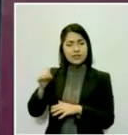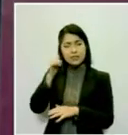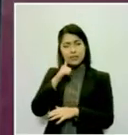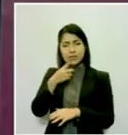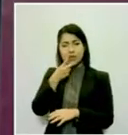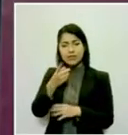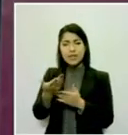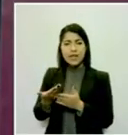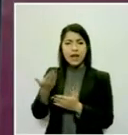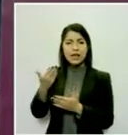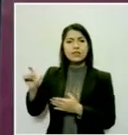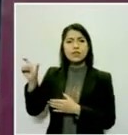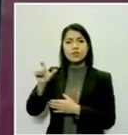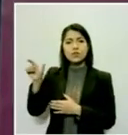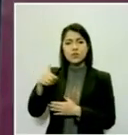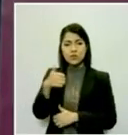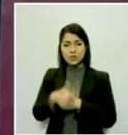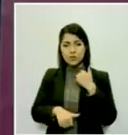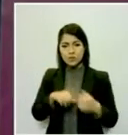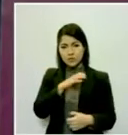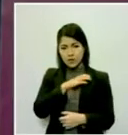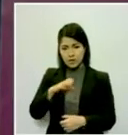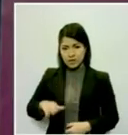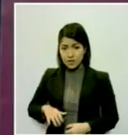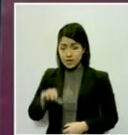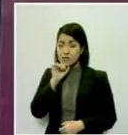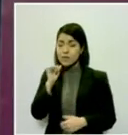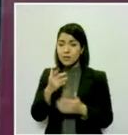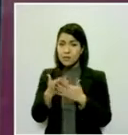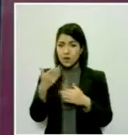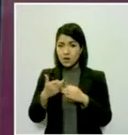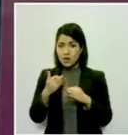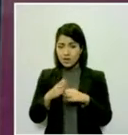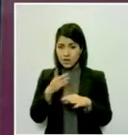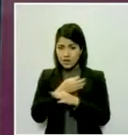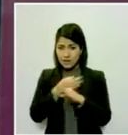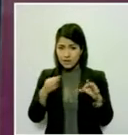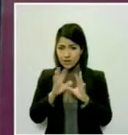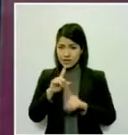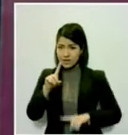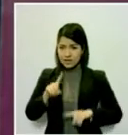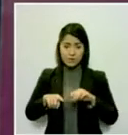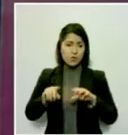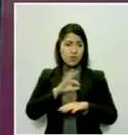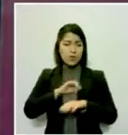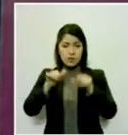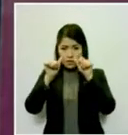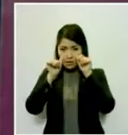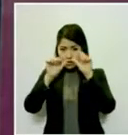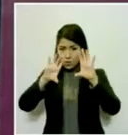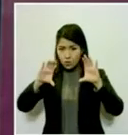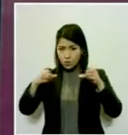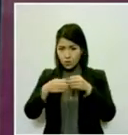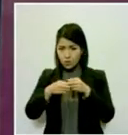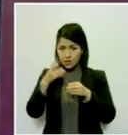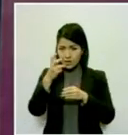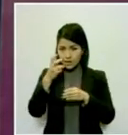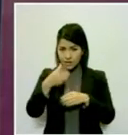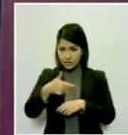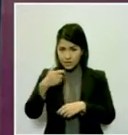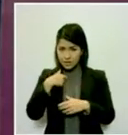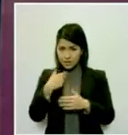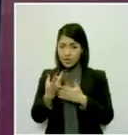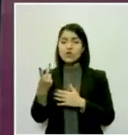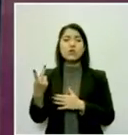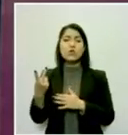desde campaña, y ahora mismo incluso lo celebra como un desarme y como la intención de quitar las armas de esa comunidad. Estas armas las tienen desde